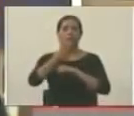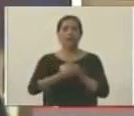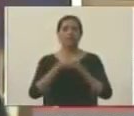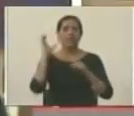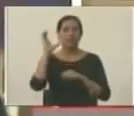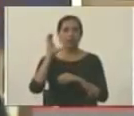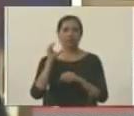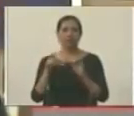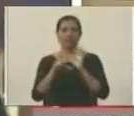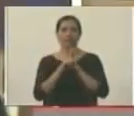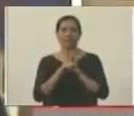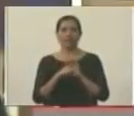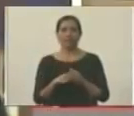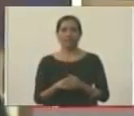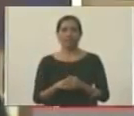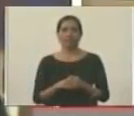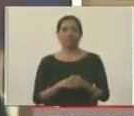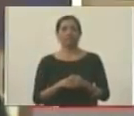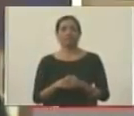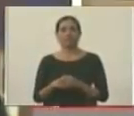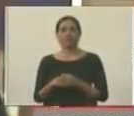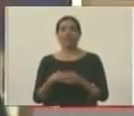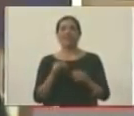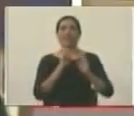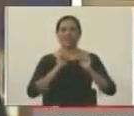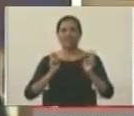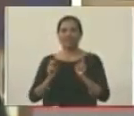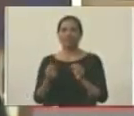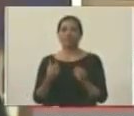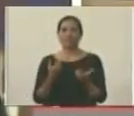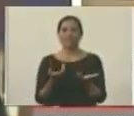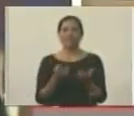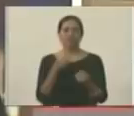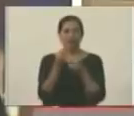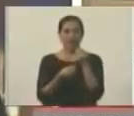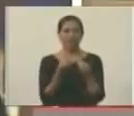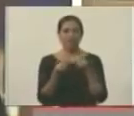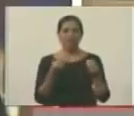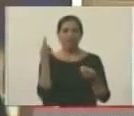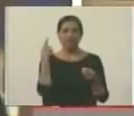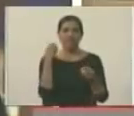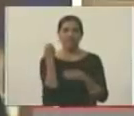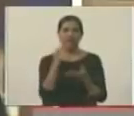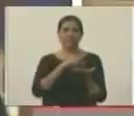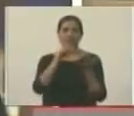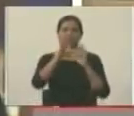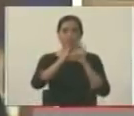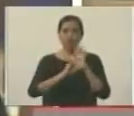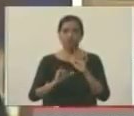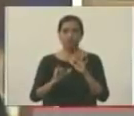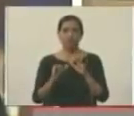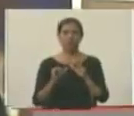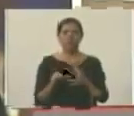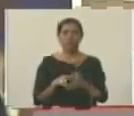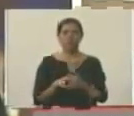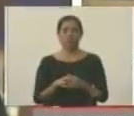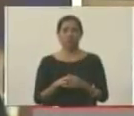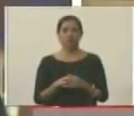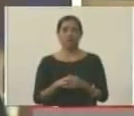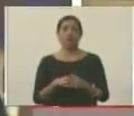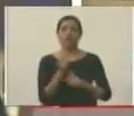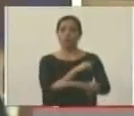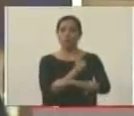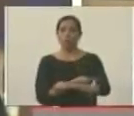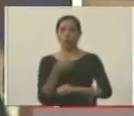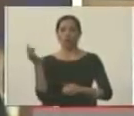Ley de la República. Casualmente era el tema que le iba a tocar, presidente. Que ayer en la Asamblea Nacional Constituyente, poder originario